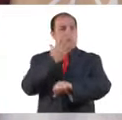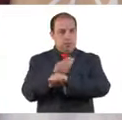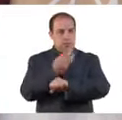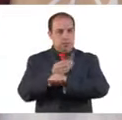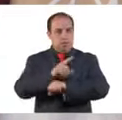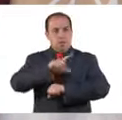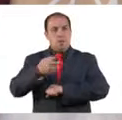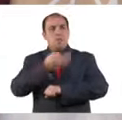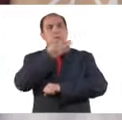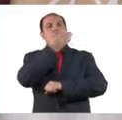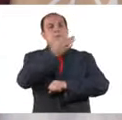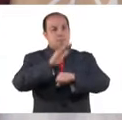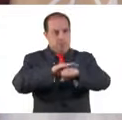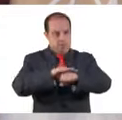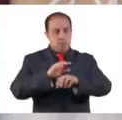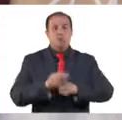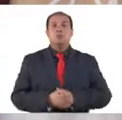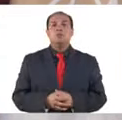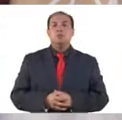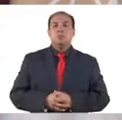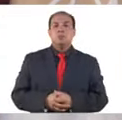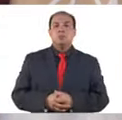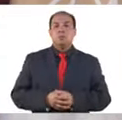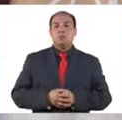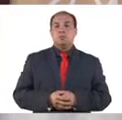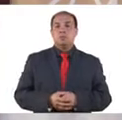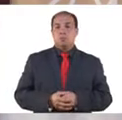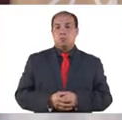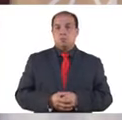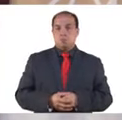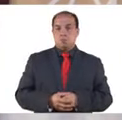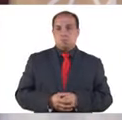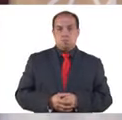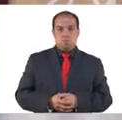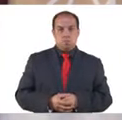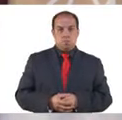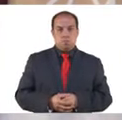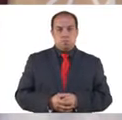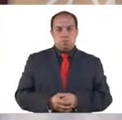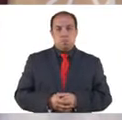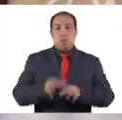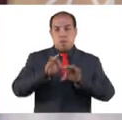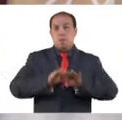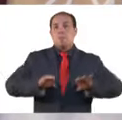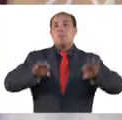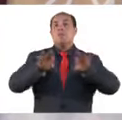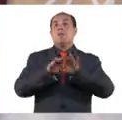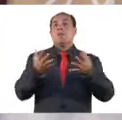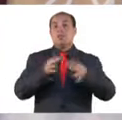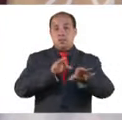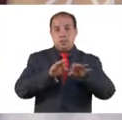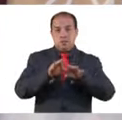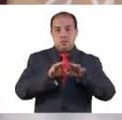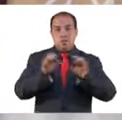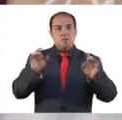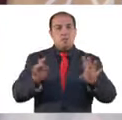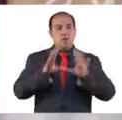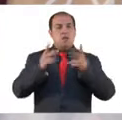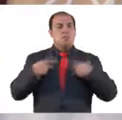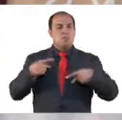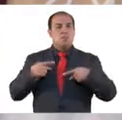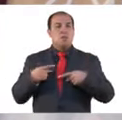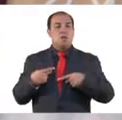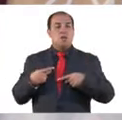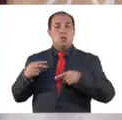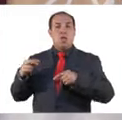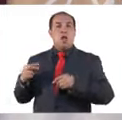informa. Eso ha sido muy, muy útil, porque pues si entra alguien de fuera del metro, cualquier cosa